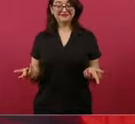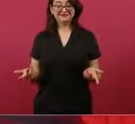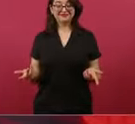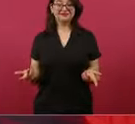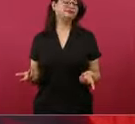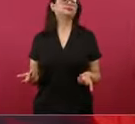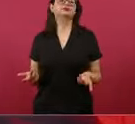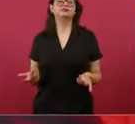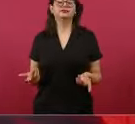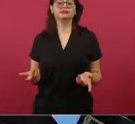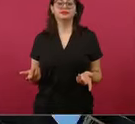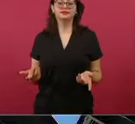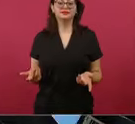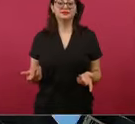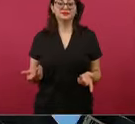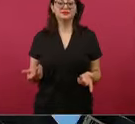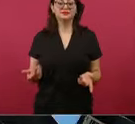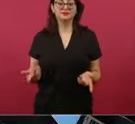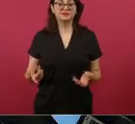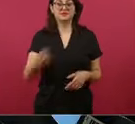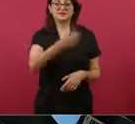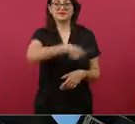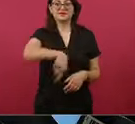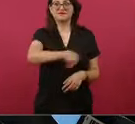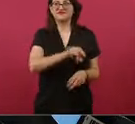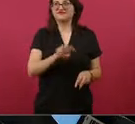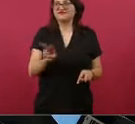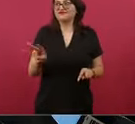independientemente de eso, que pues ya es sabido,